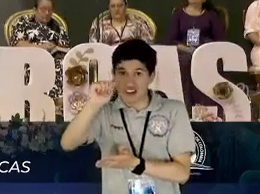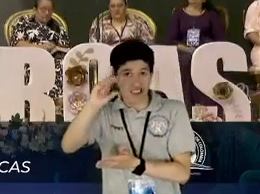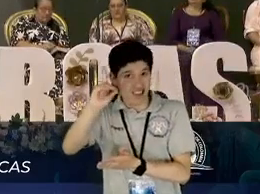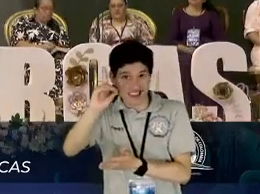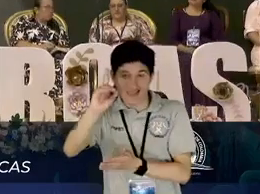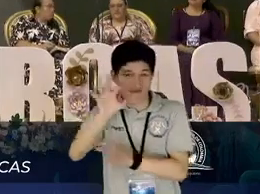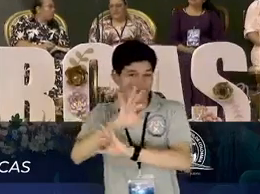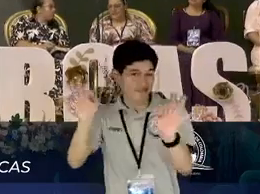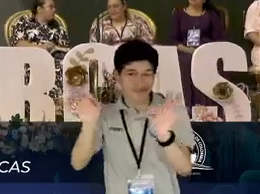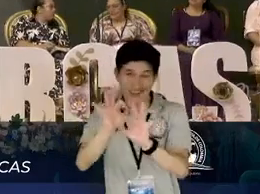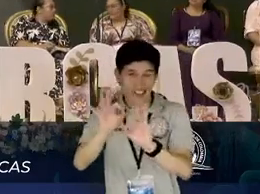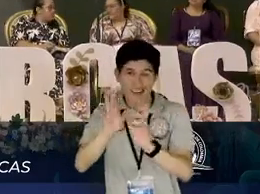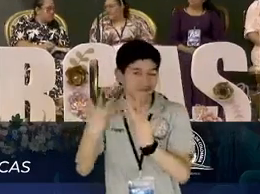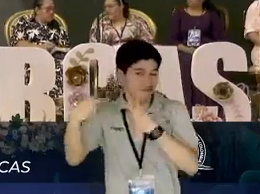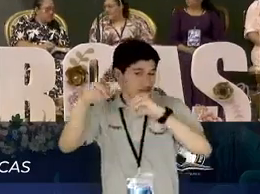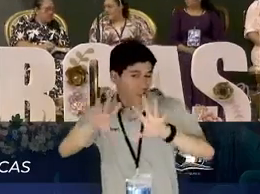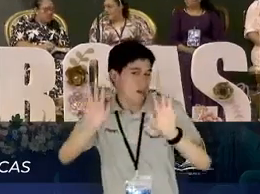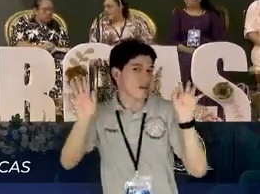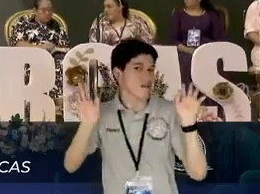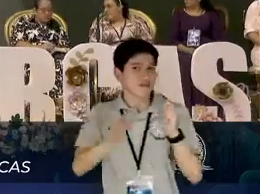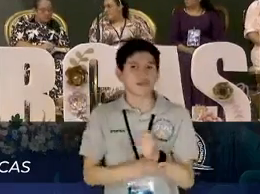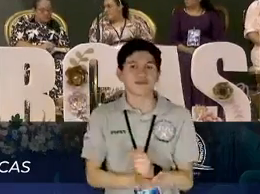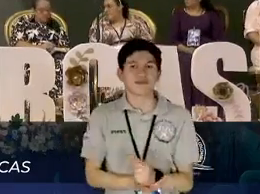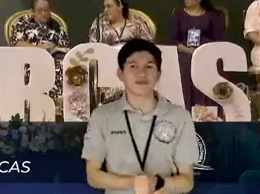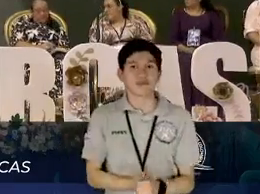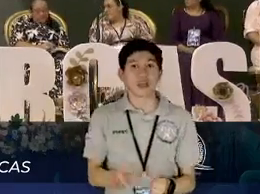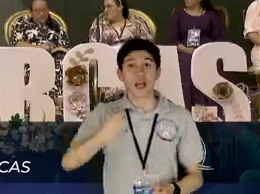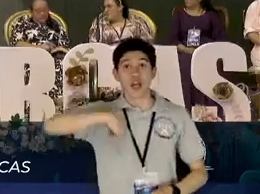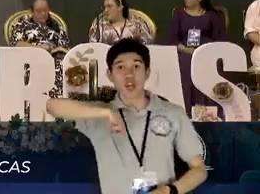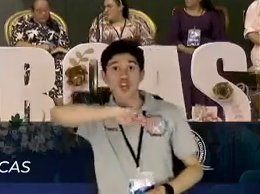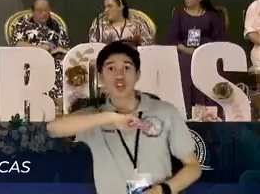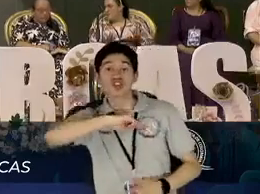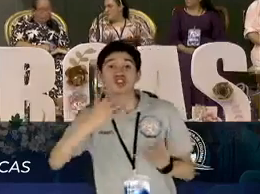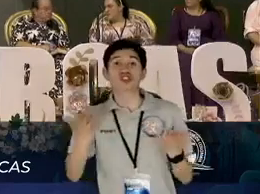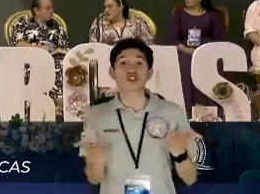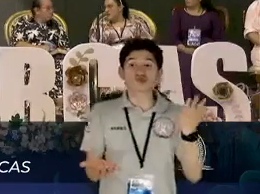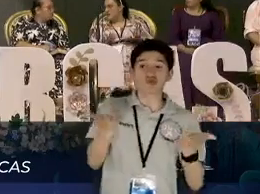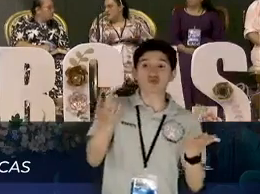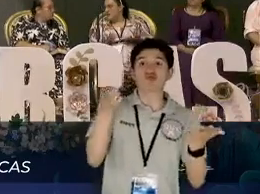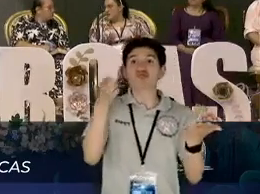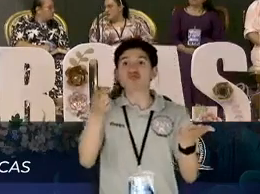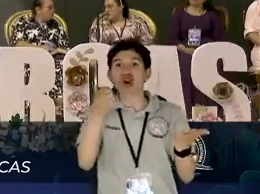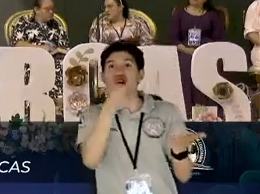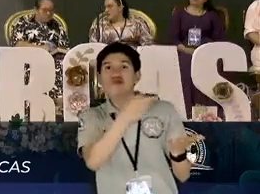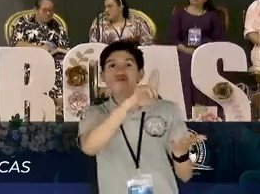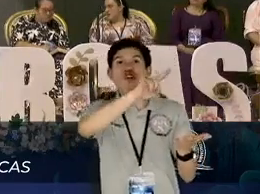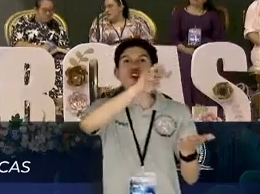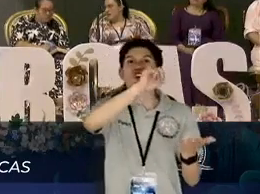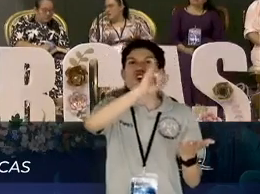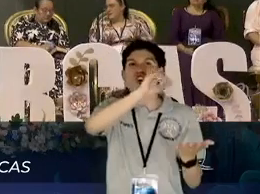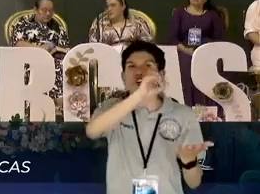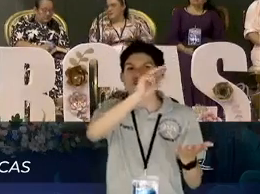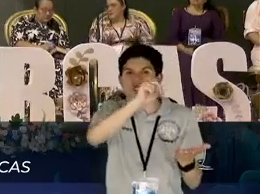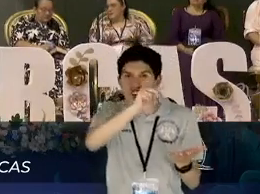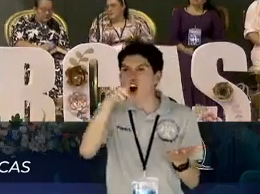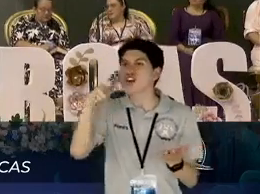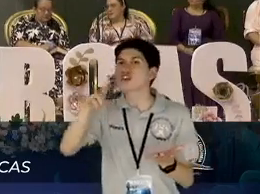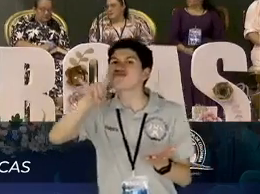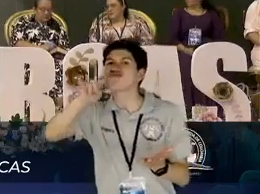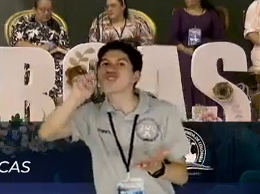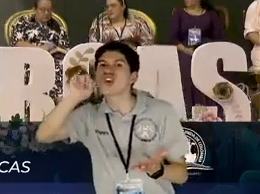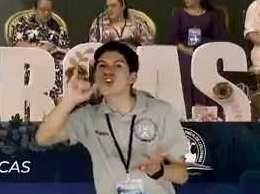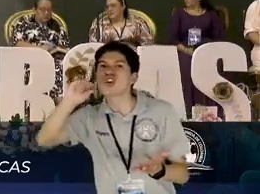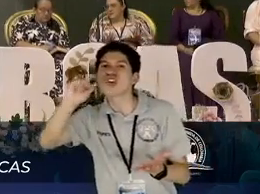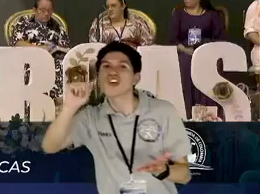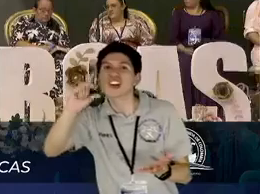eso nosotros, como iglesia del Señor, permanecemos en unión o en unidad. Amén. Debemos